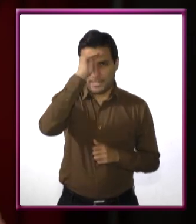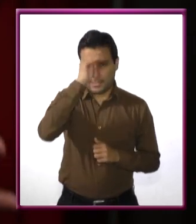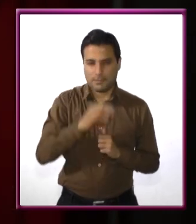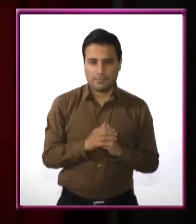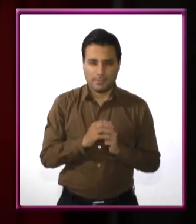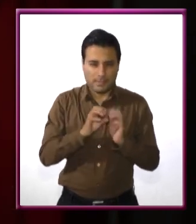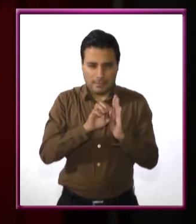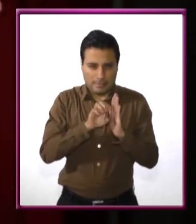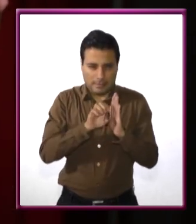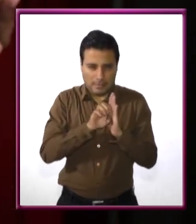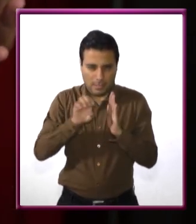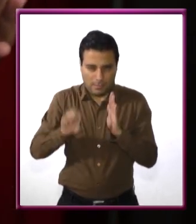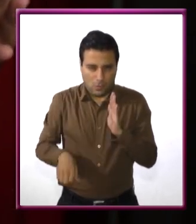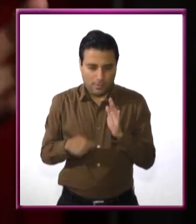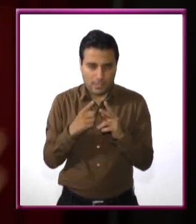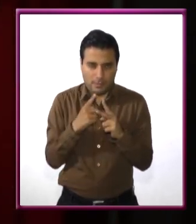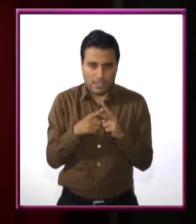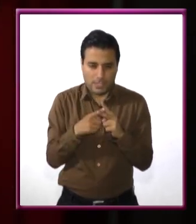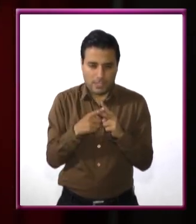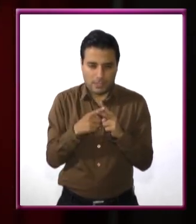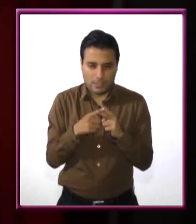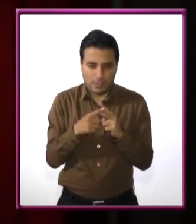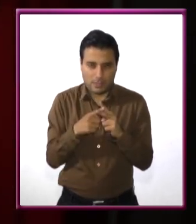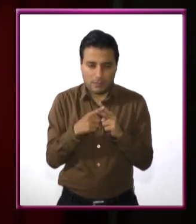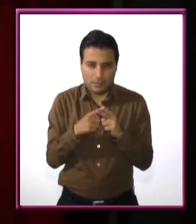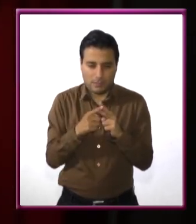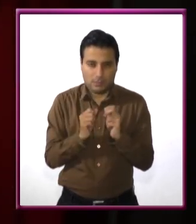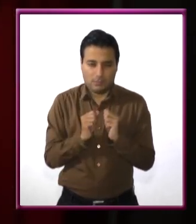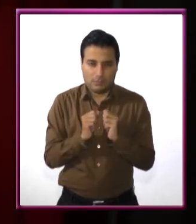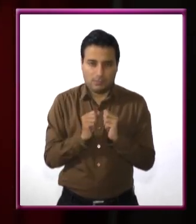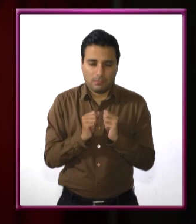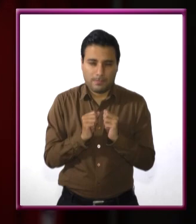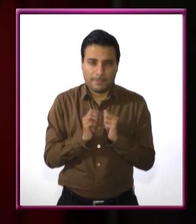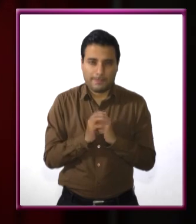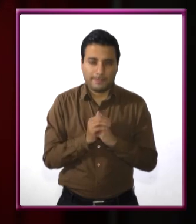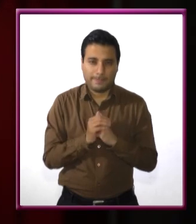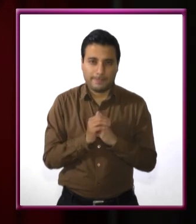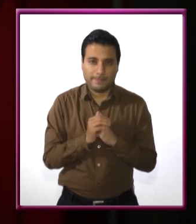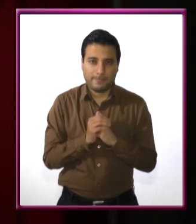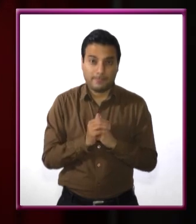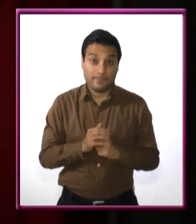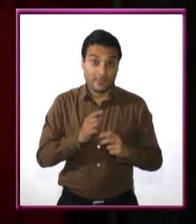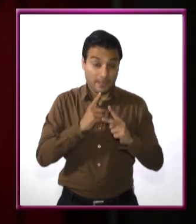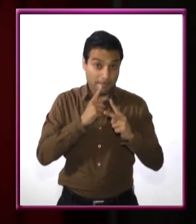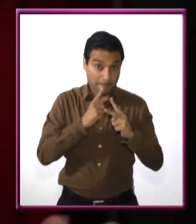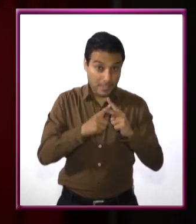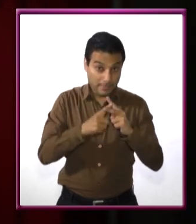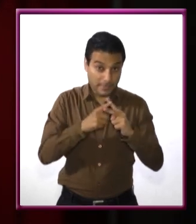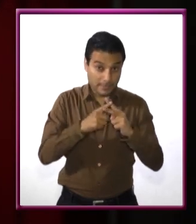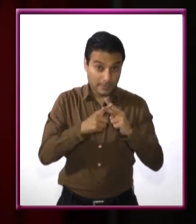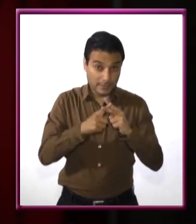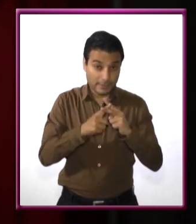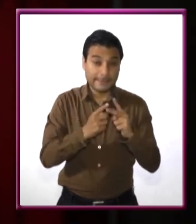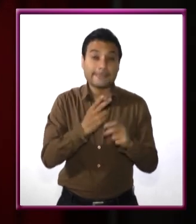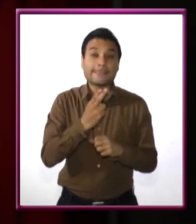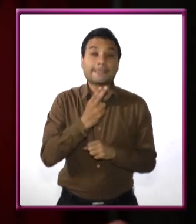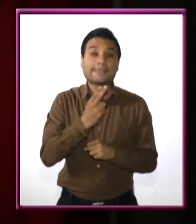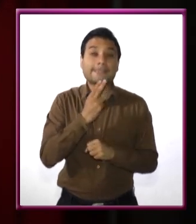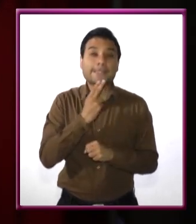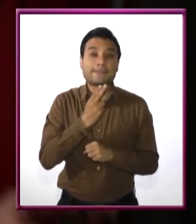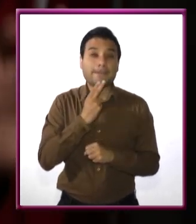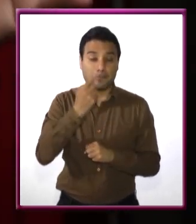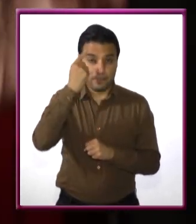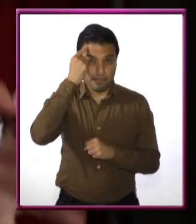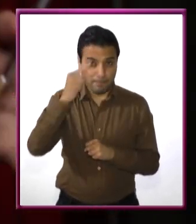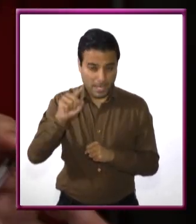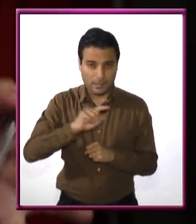¿Tú crees que en términos de matemáticas, crees que de alguna manera las matemáticas